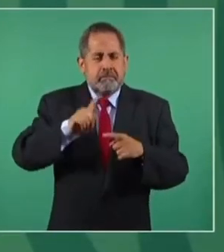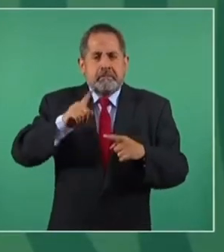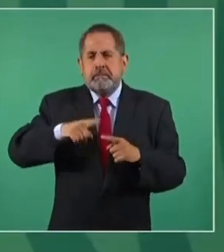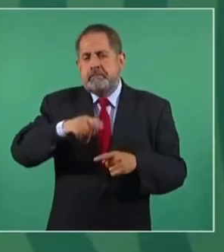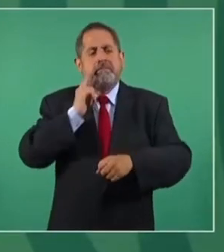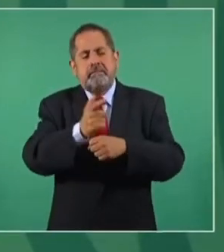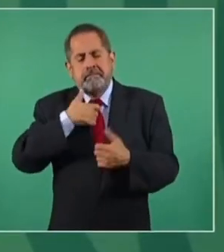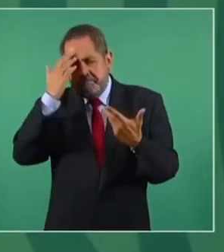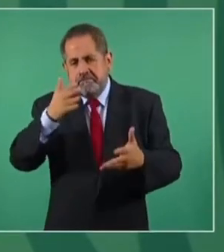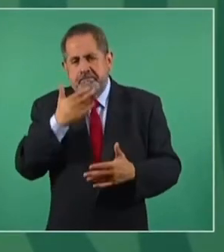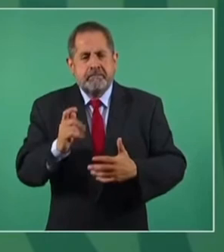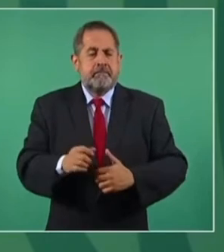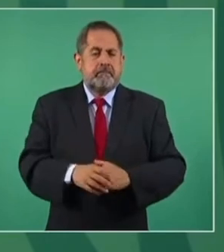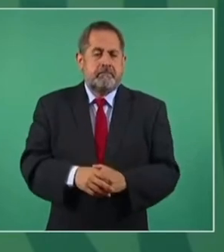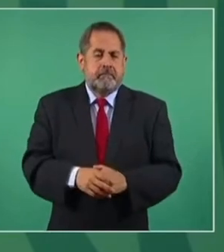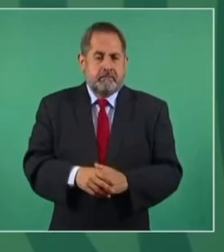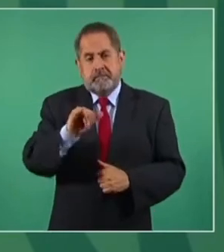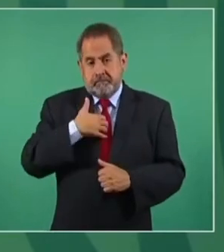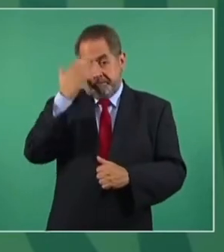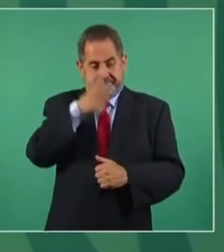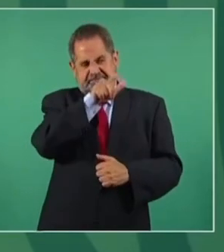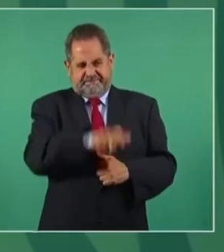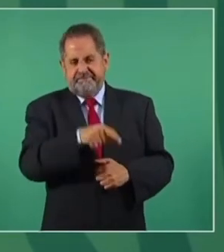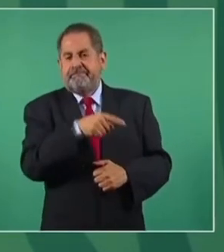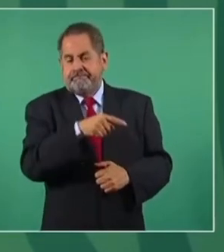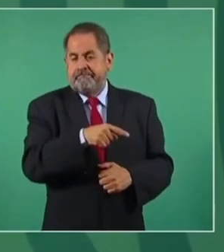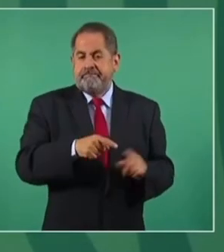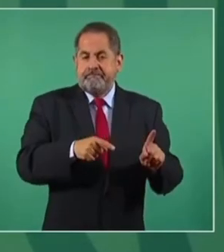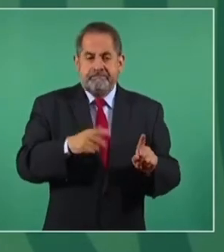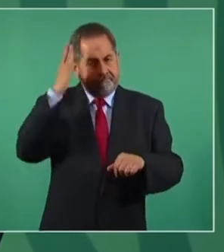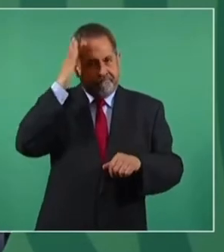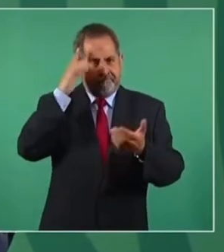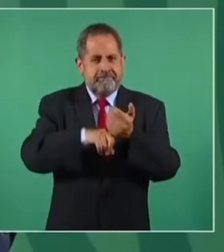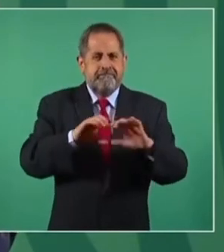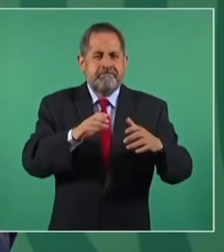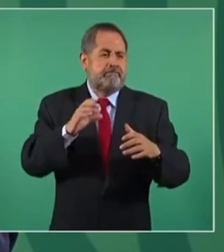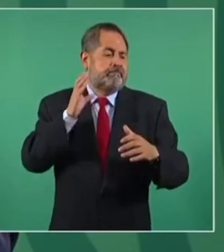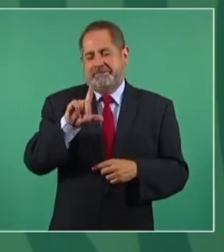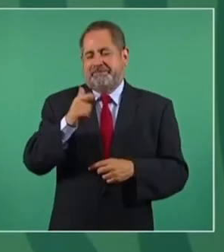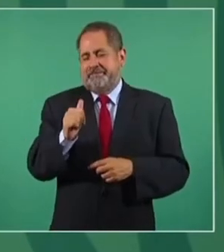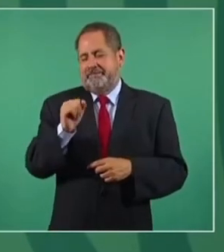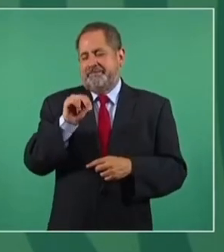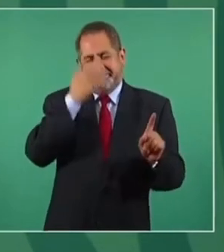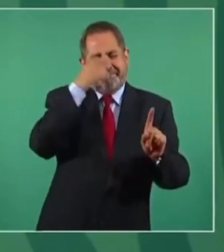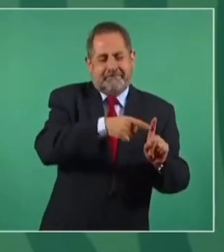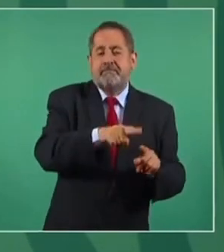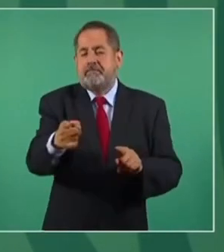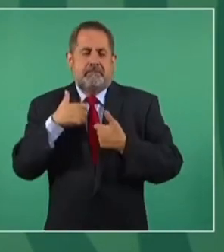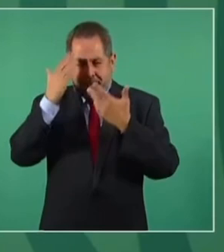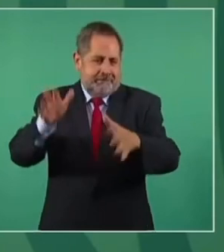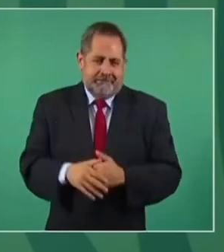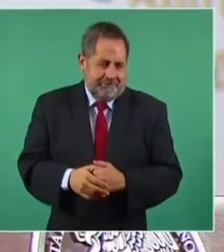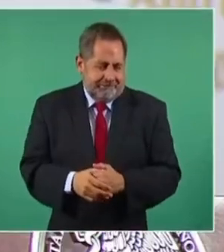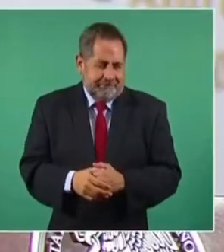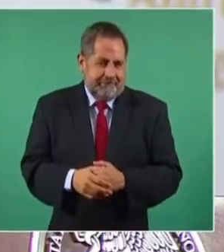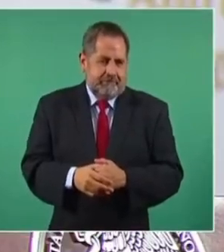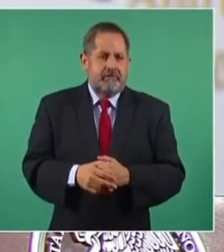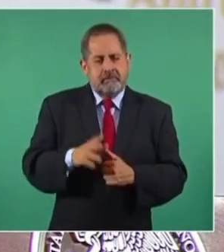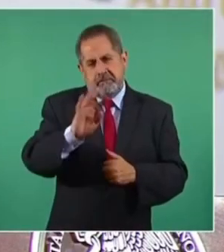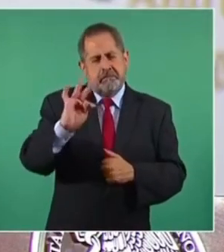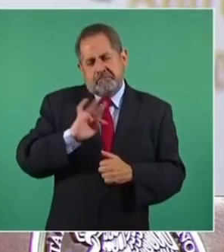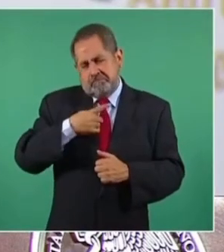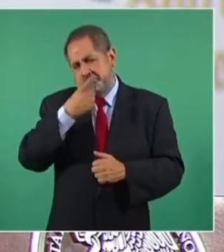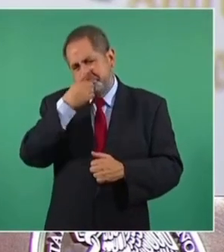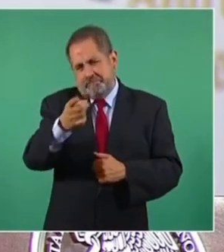lo identifico bien. Sí conozco bien a la dirigente de la Cámara de Senadores, pero no estoy metido en todo eso. Sí puedo